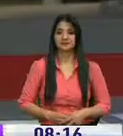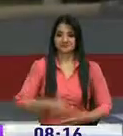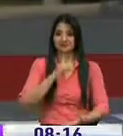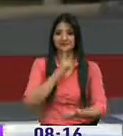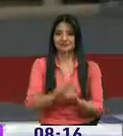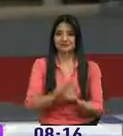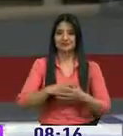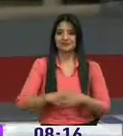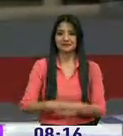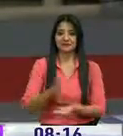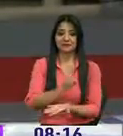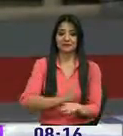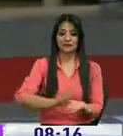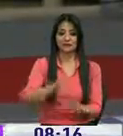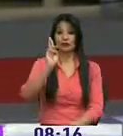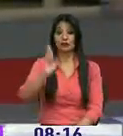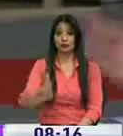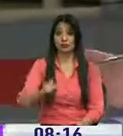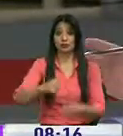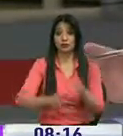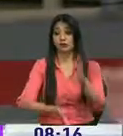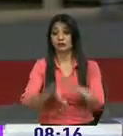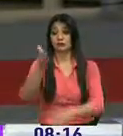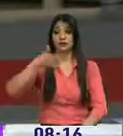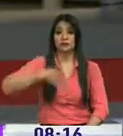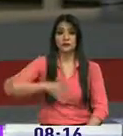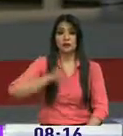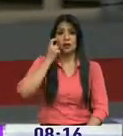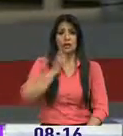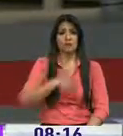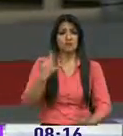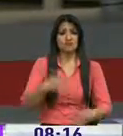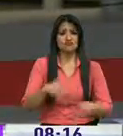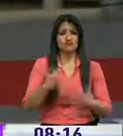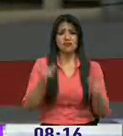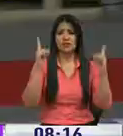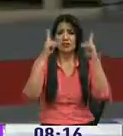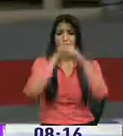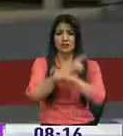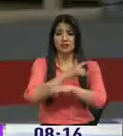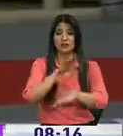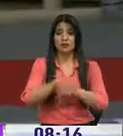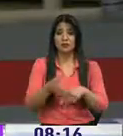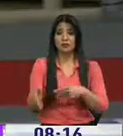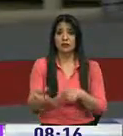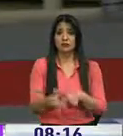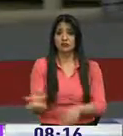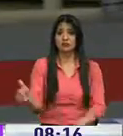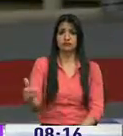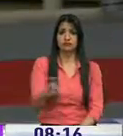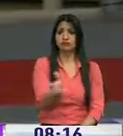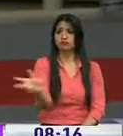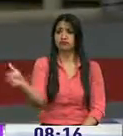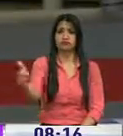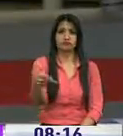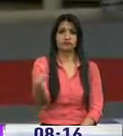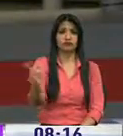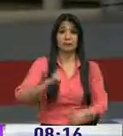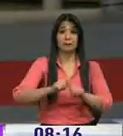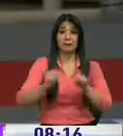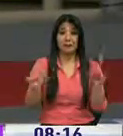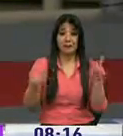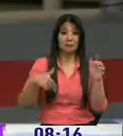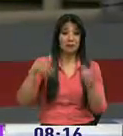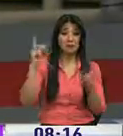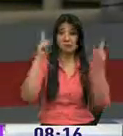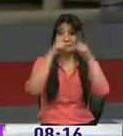Salir de los barrios del sur de Quito hacia la Simón Bolívar es complicado por los atajos que implica tomar, pero es aún más complejo